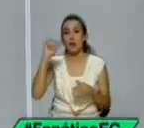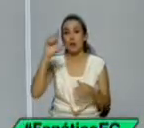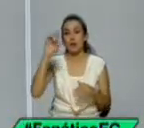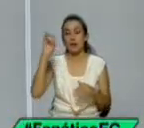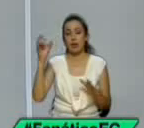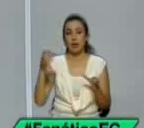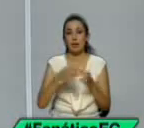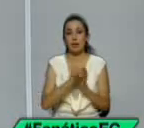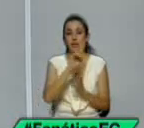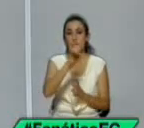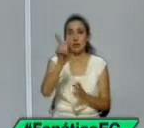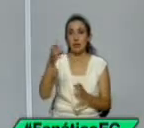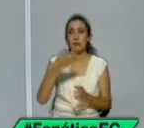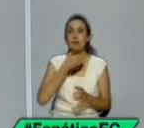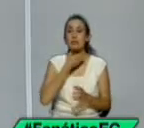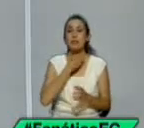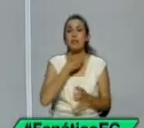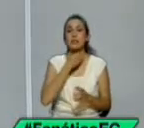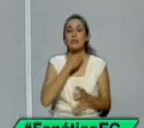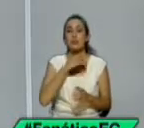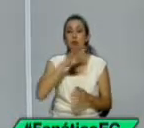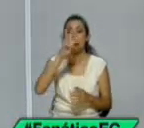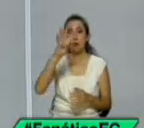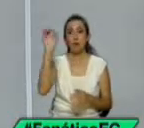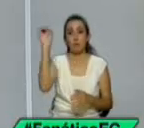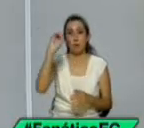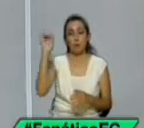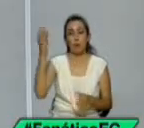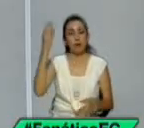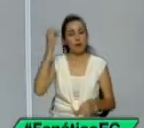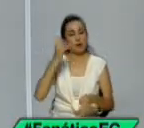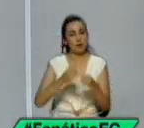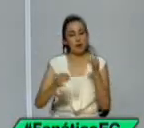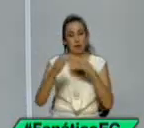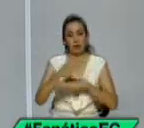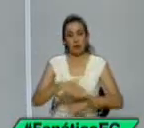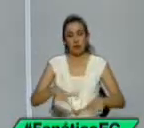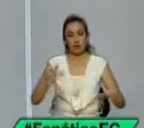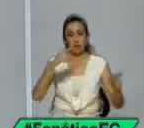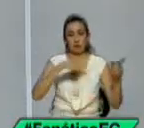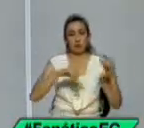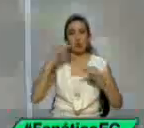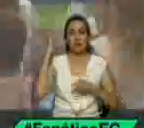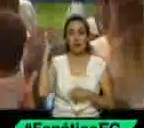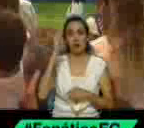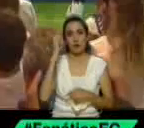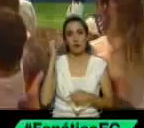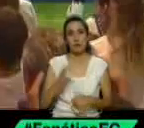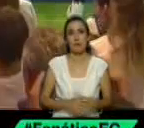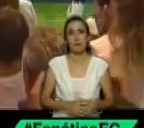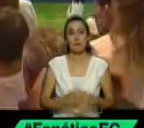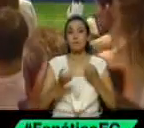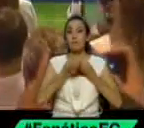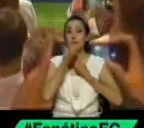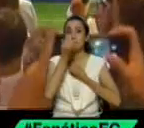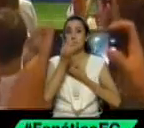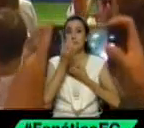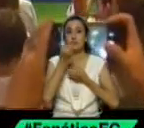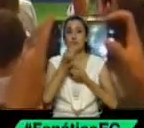partido de ida acá en la capital ecuatoriana, y el 4 de octubre será la vuelta en territorio colombiano. Vamos con información